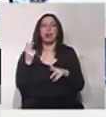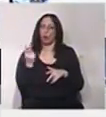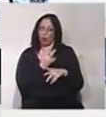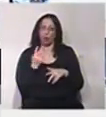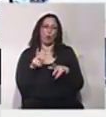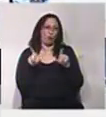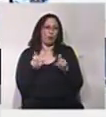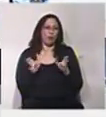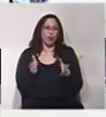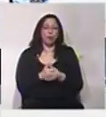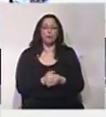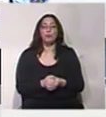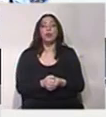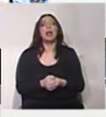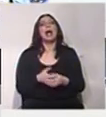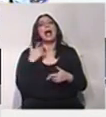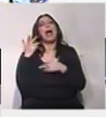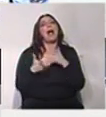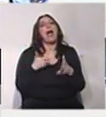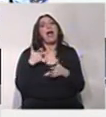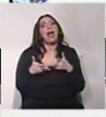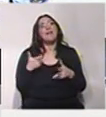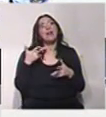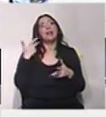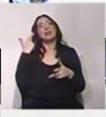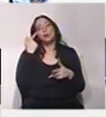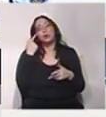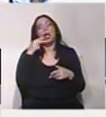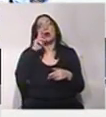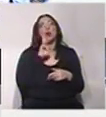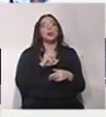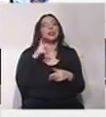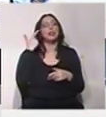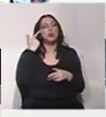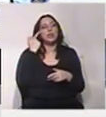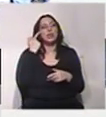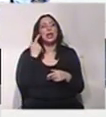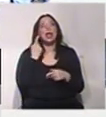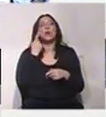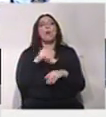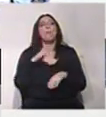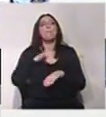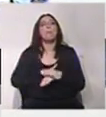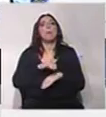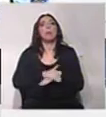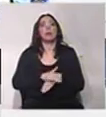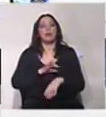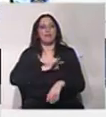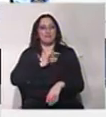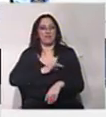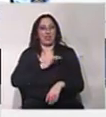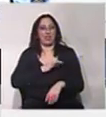obviamente. Hablabas del suicidio y de la conducta suicida en un momento de la vida, ¿no? Como que